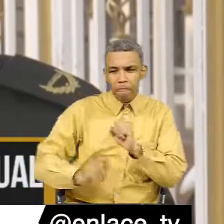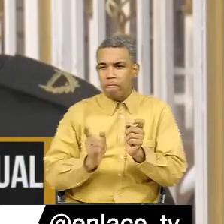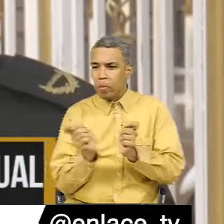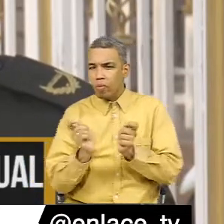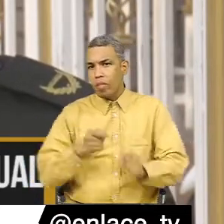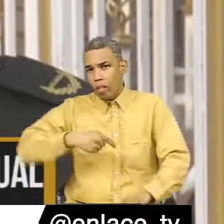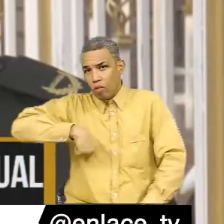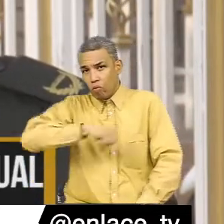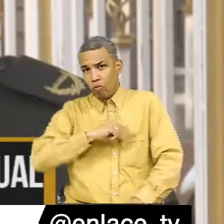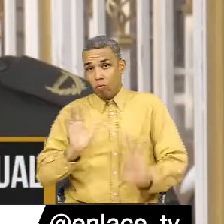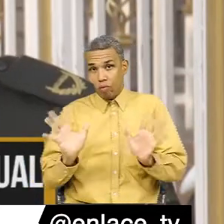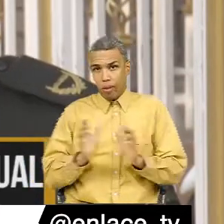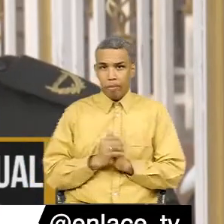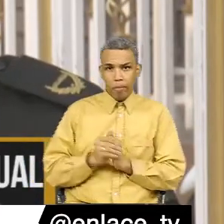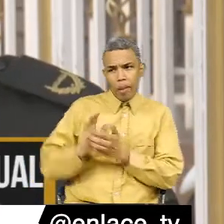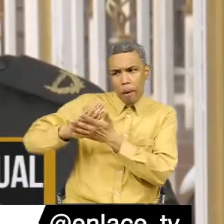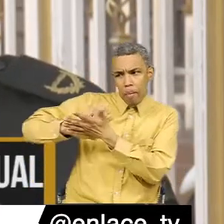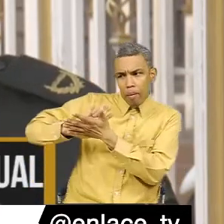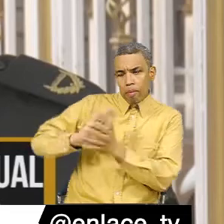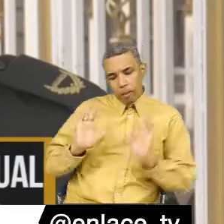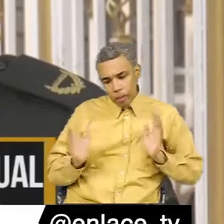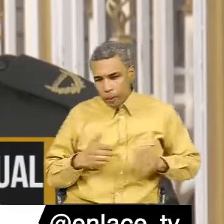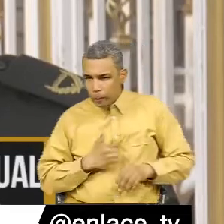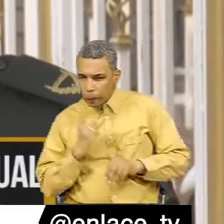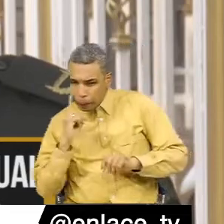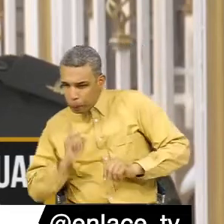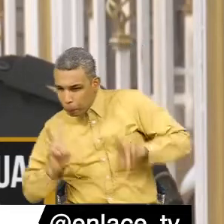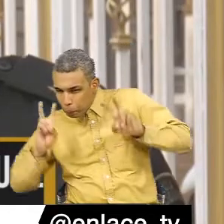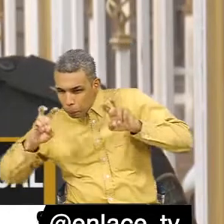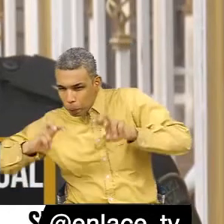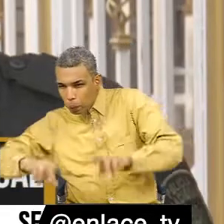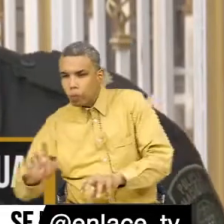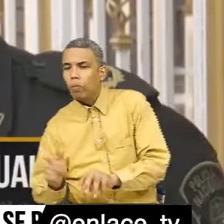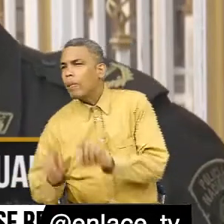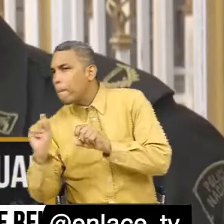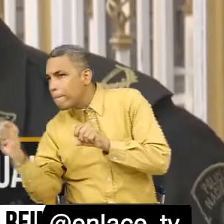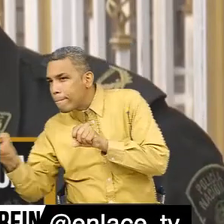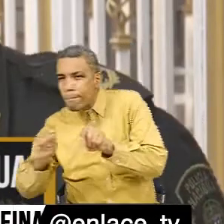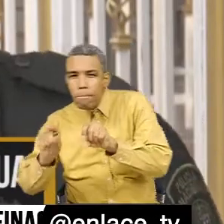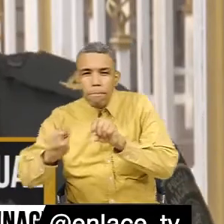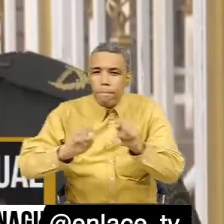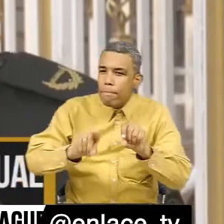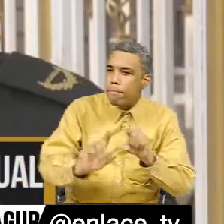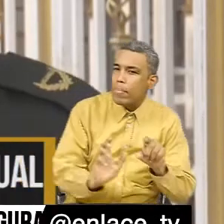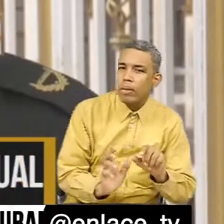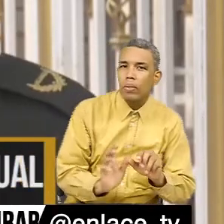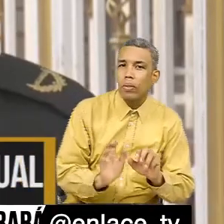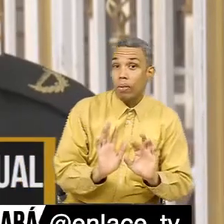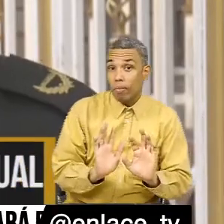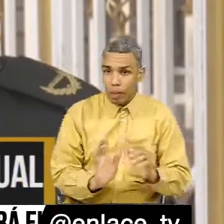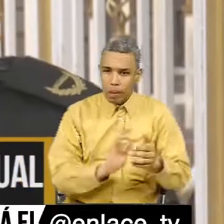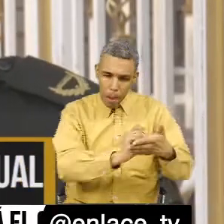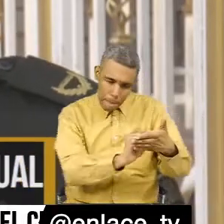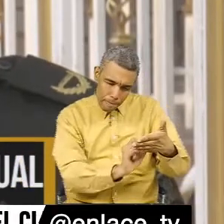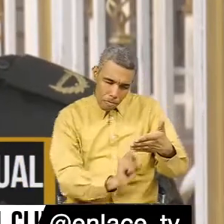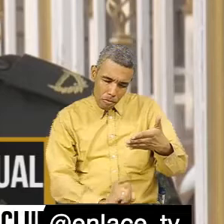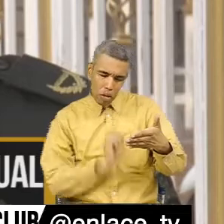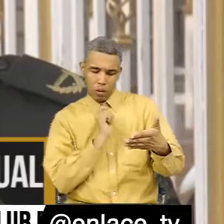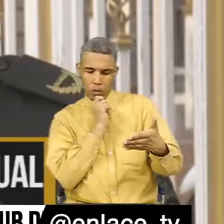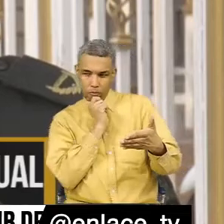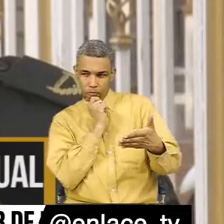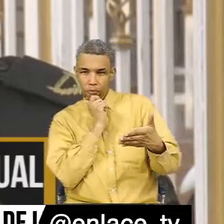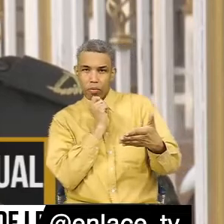declaraciones que se están haciendo mediante un registro, un dictamen médico-legal